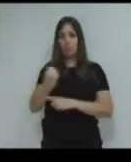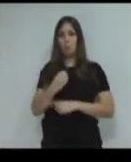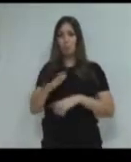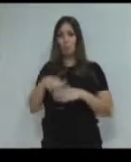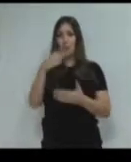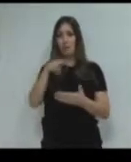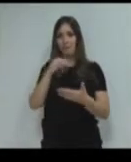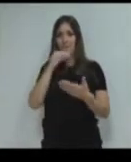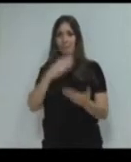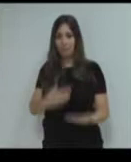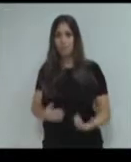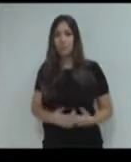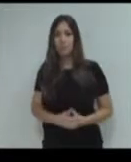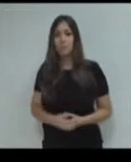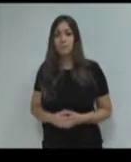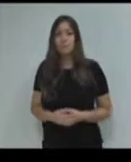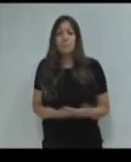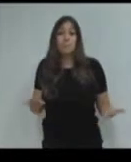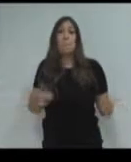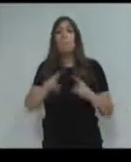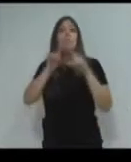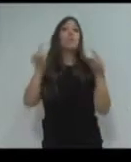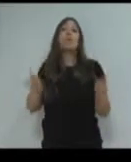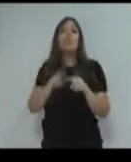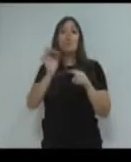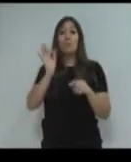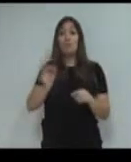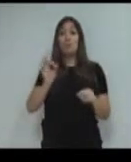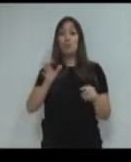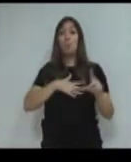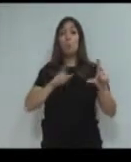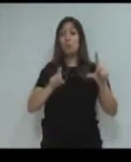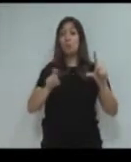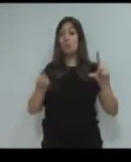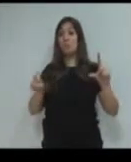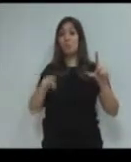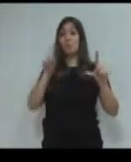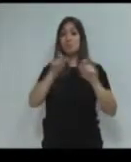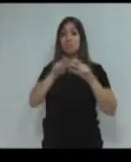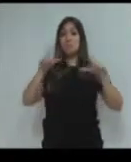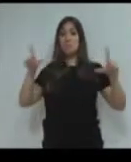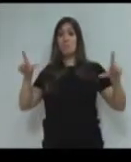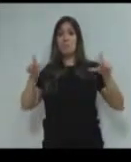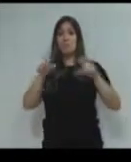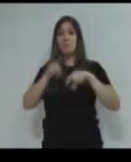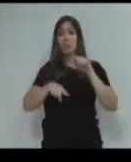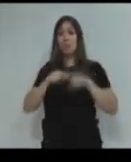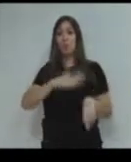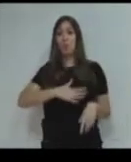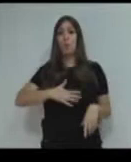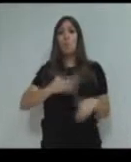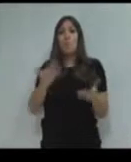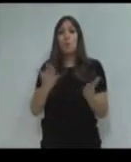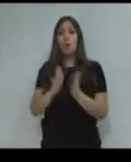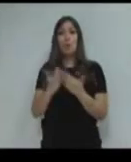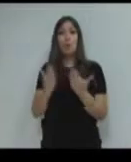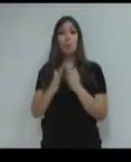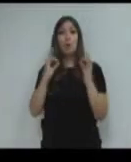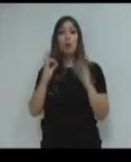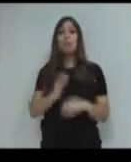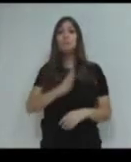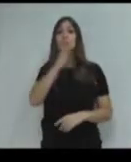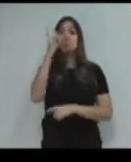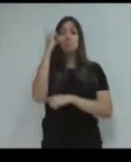lector, porque en los ordenadores efectivamente se tiene la posibilidad del zoom para acomodar, pero en un libro no hay esa posibilidad. No.